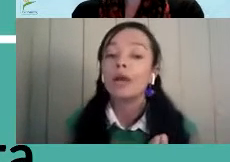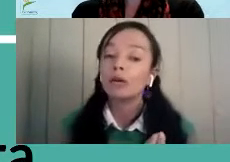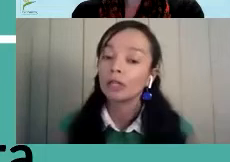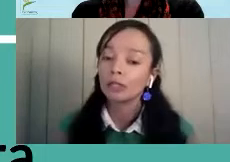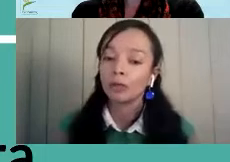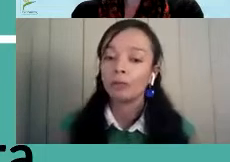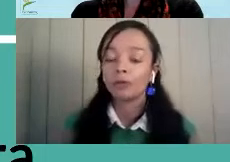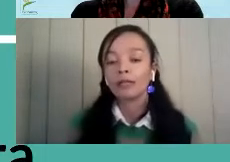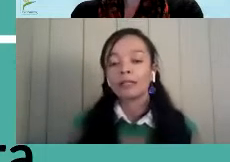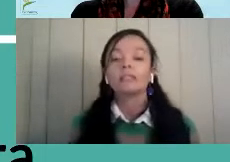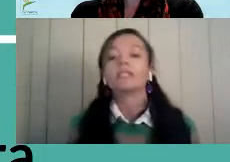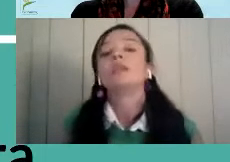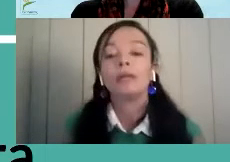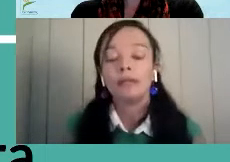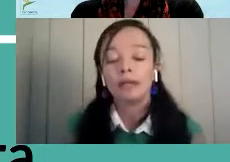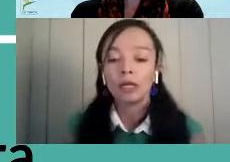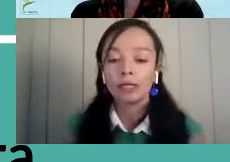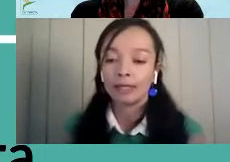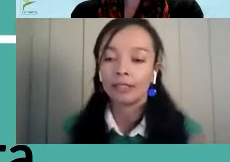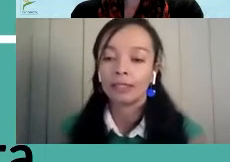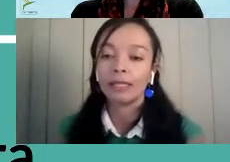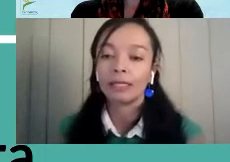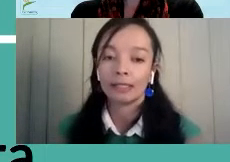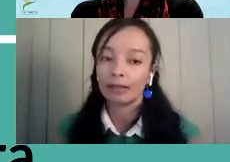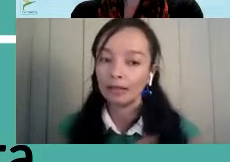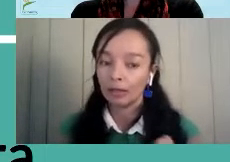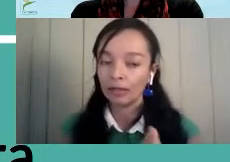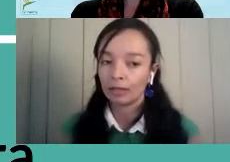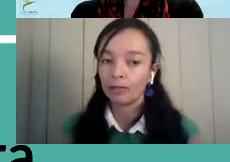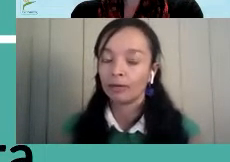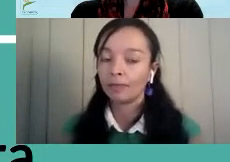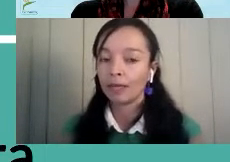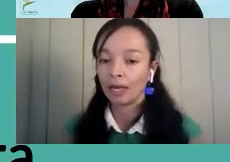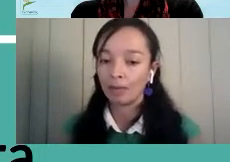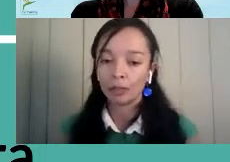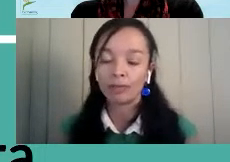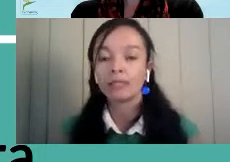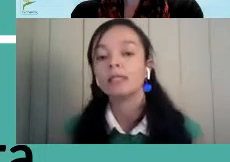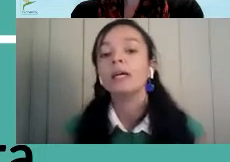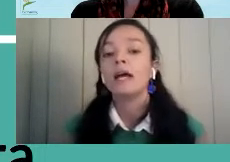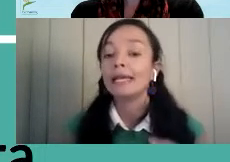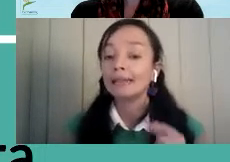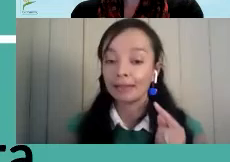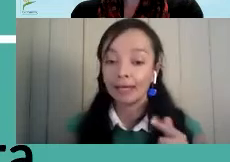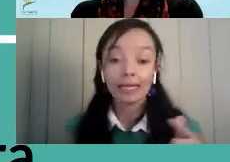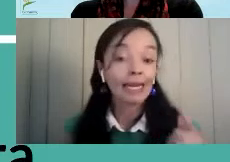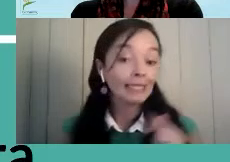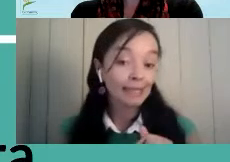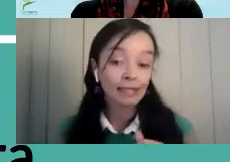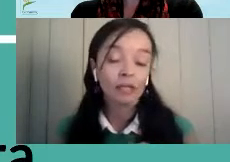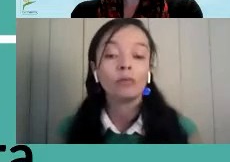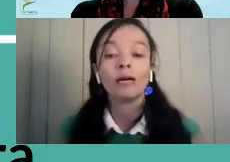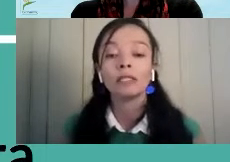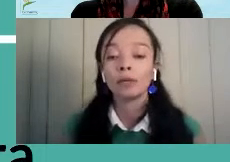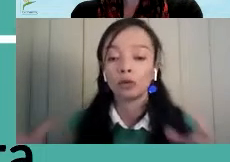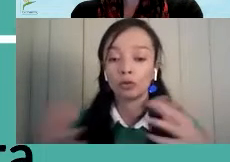Una cosa que es muy importante si estamos aprendiendo las señas. En este ejemplo es más. Entender que está